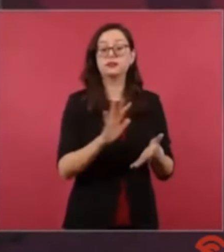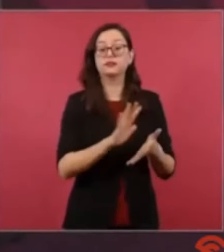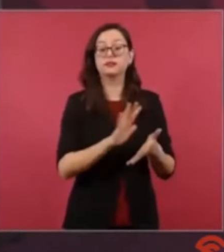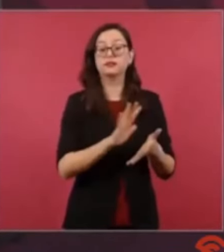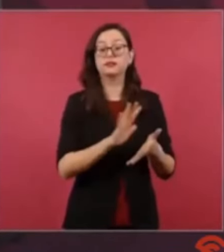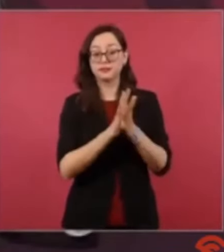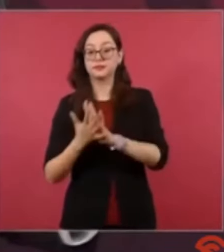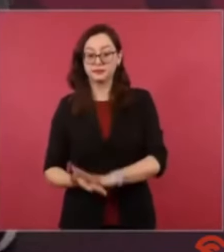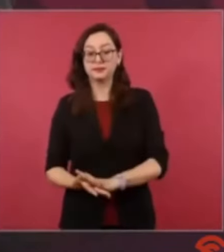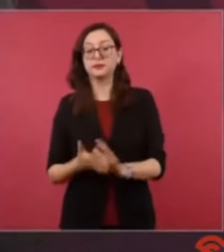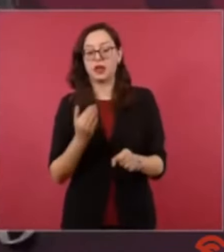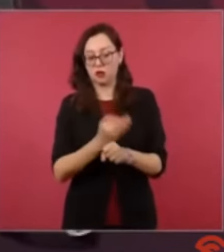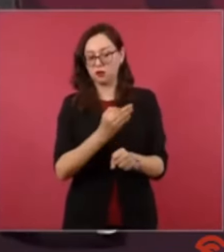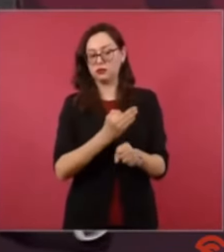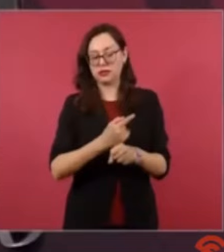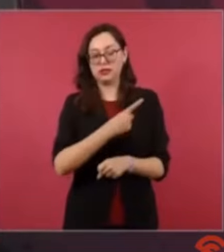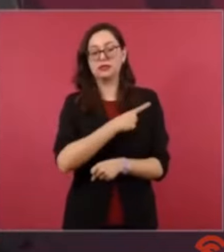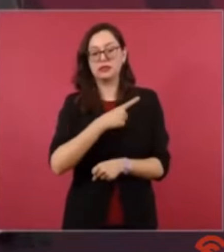porque